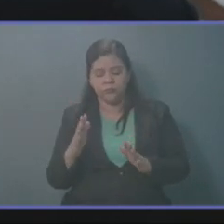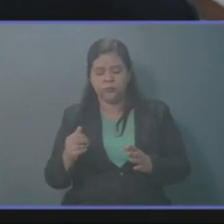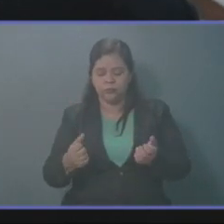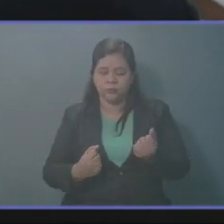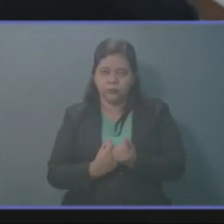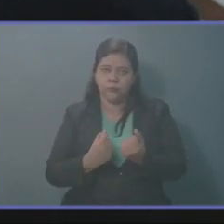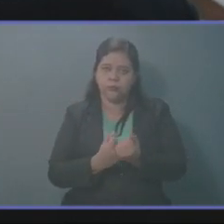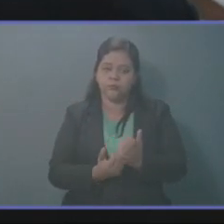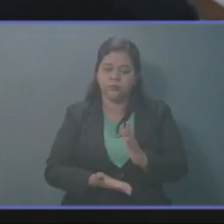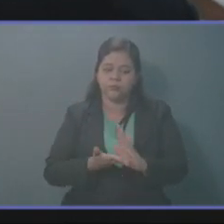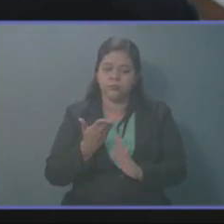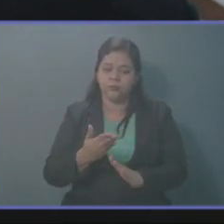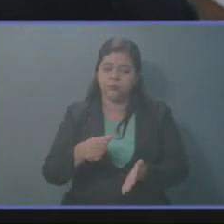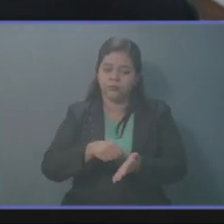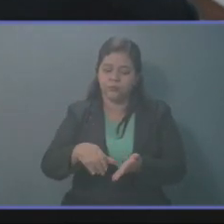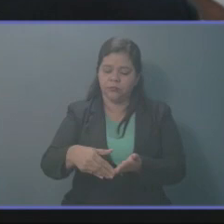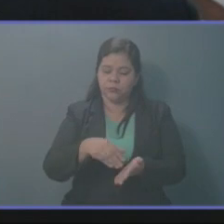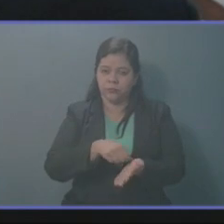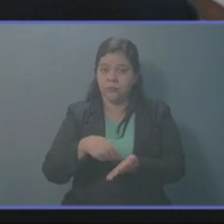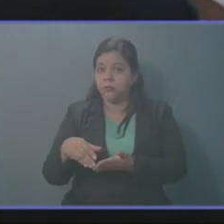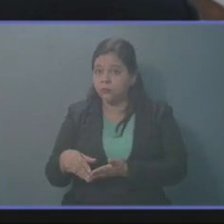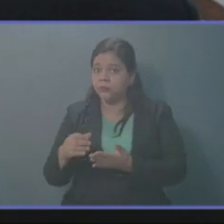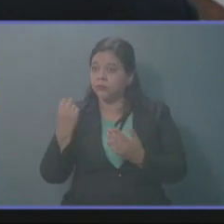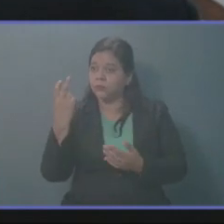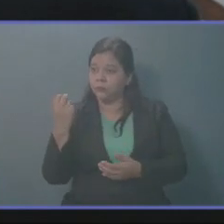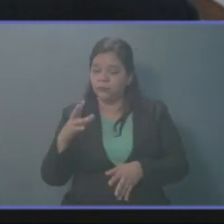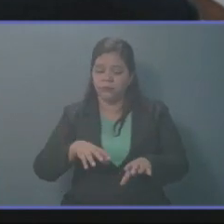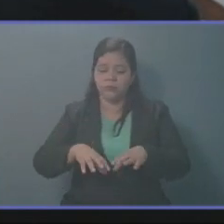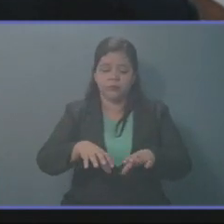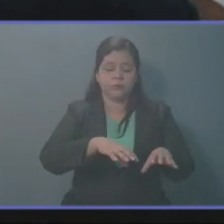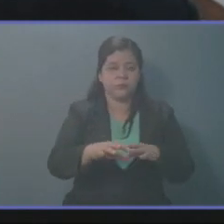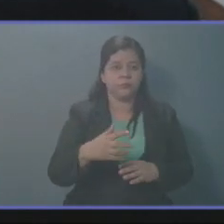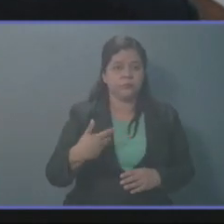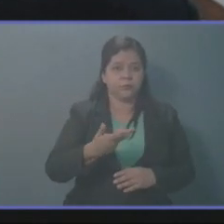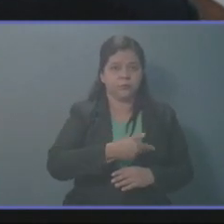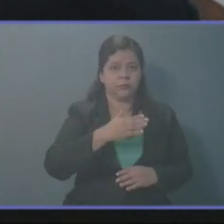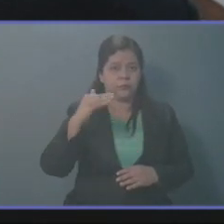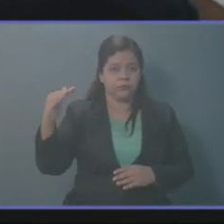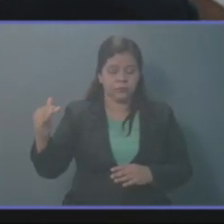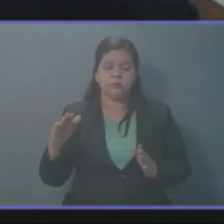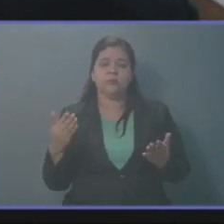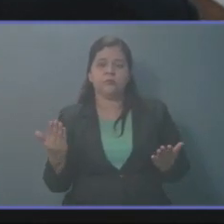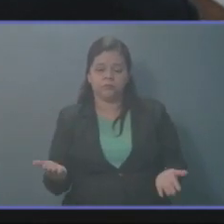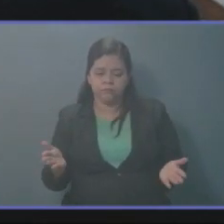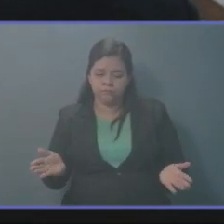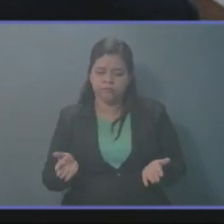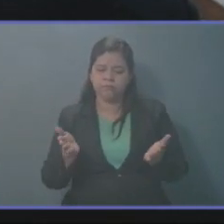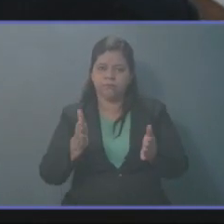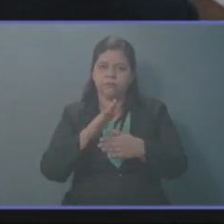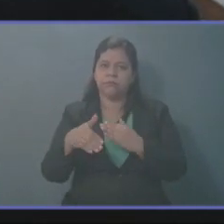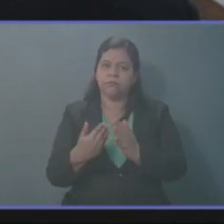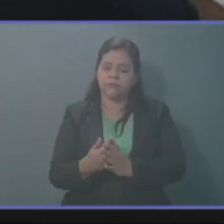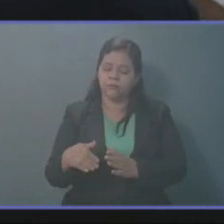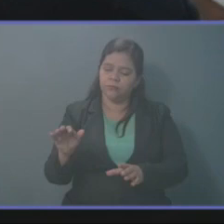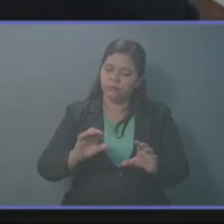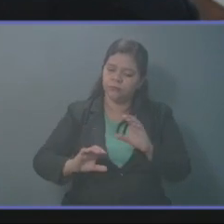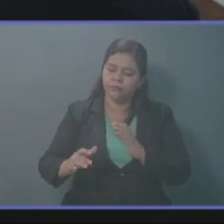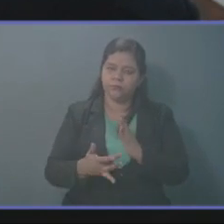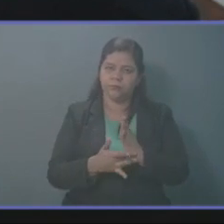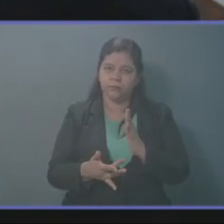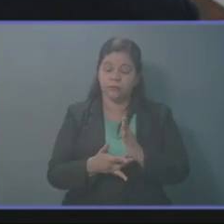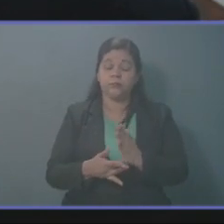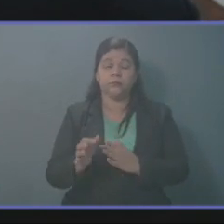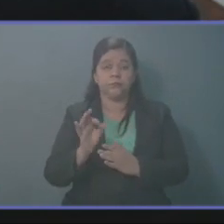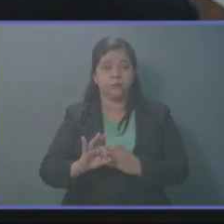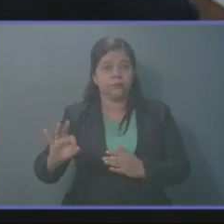apoyar el desarrollo de los municipios identificados en 12 departamentos de nuestro país a través del fomento de la ciencia y la tecnología, mejorando la